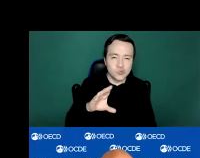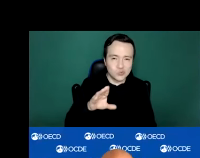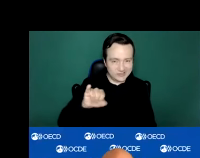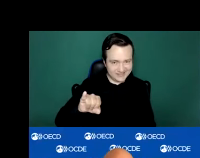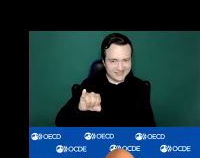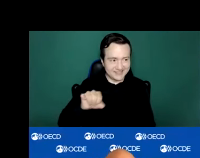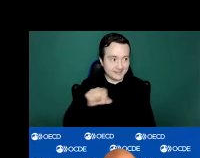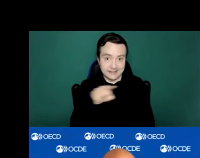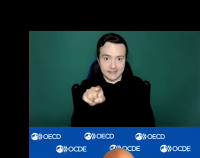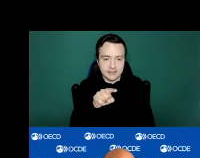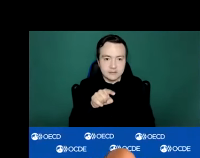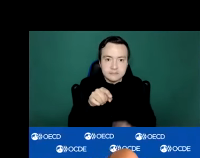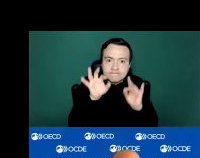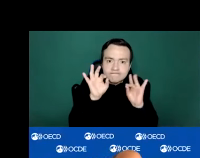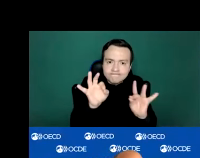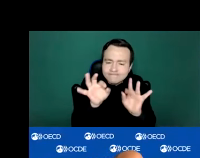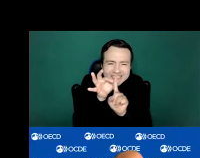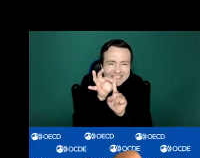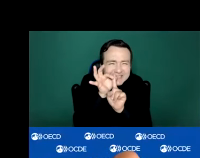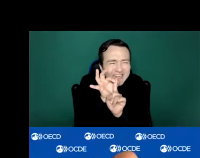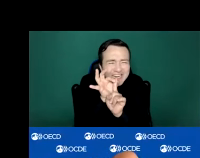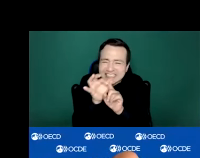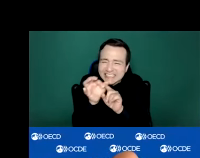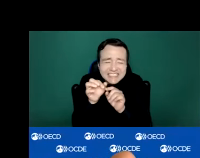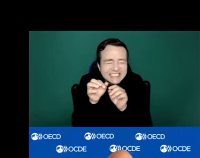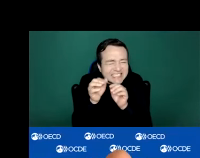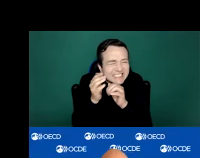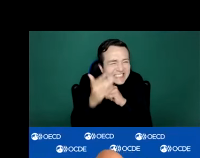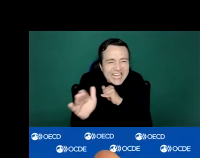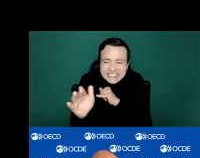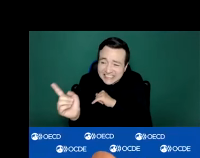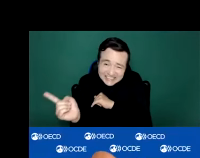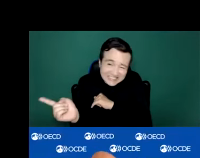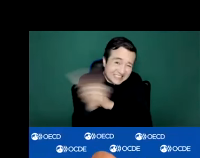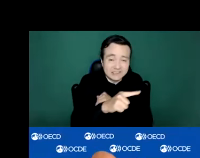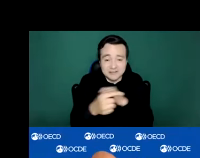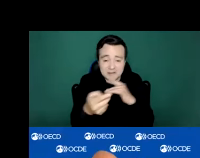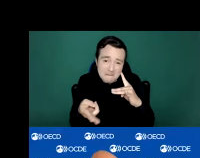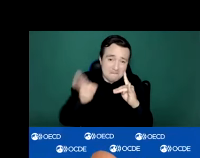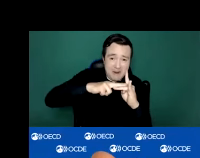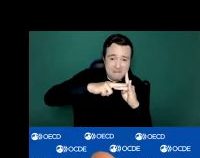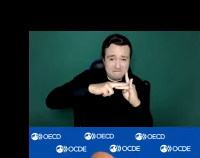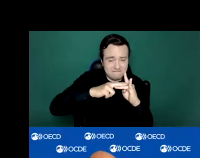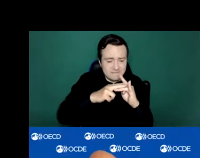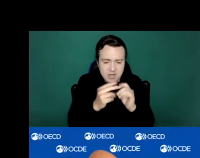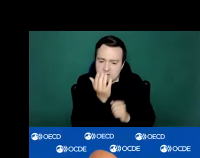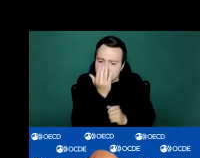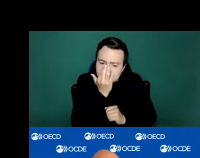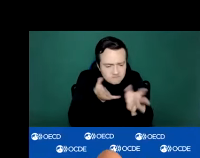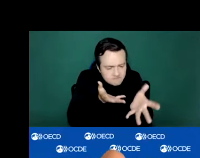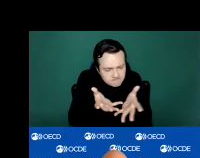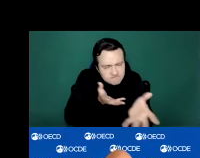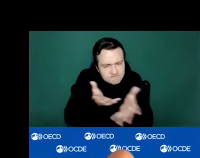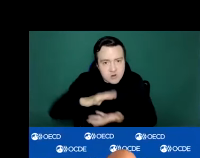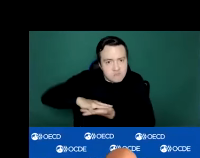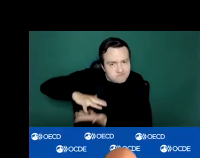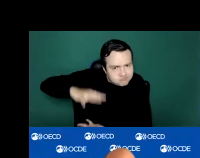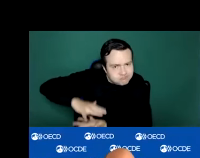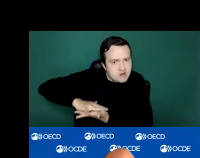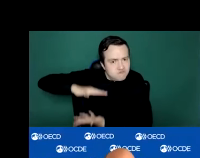los pacientes en el último momento. Y es importante, claro, y reconocemos que la región tiene fallas en cuanto a acceso